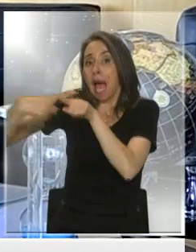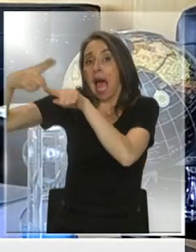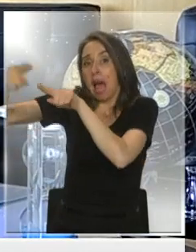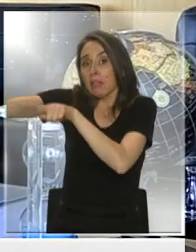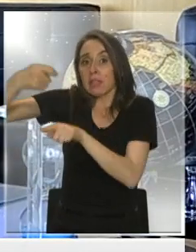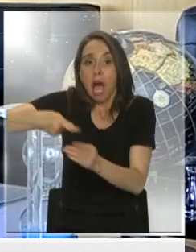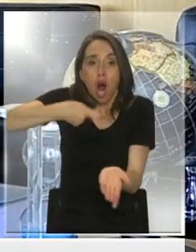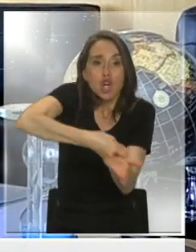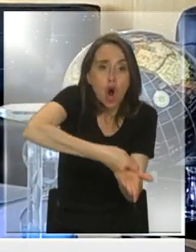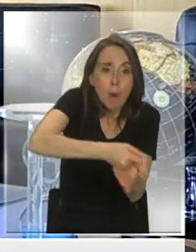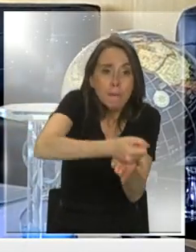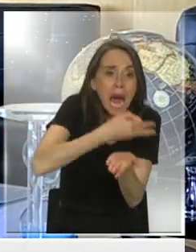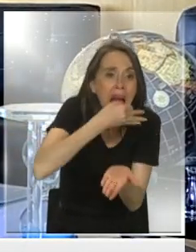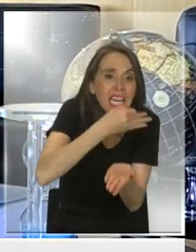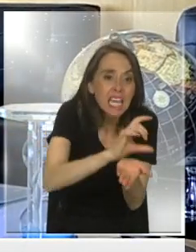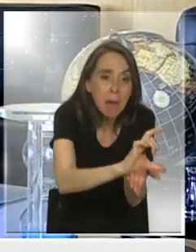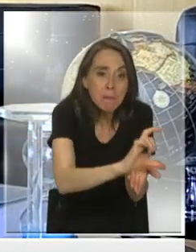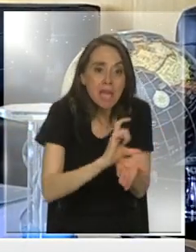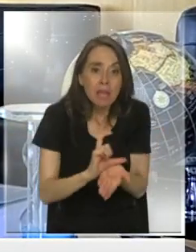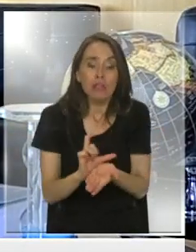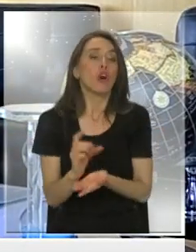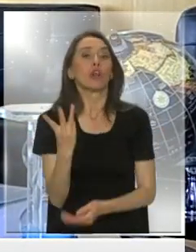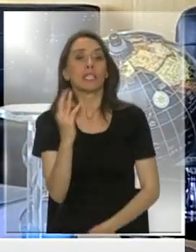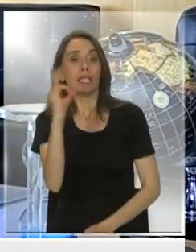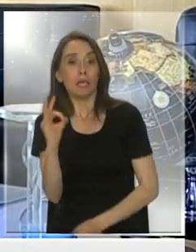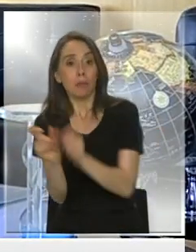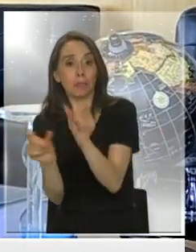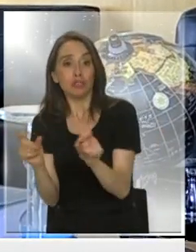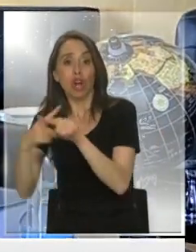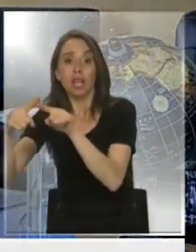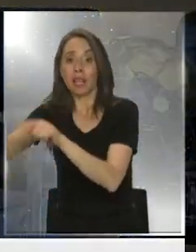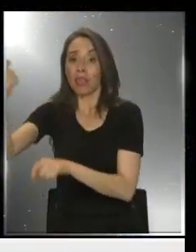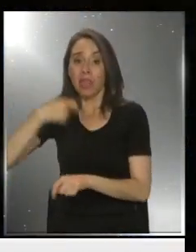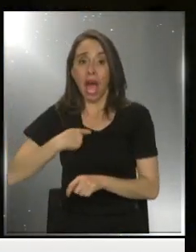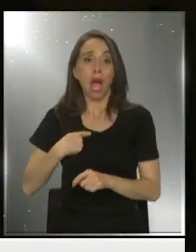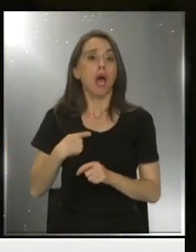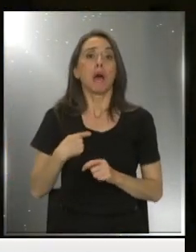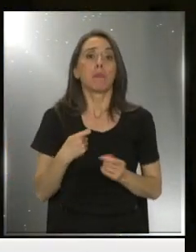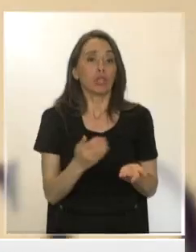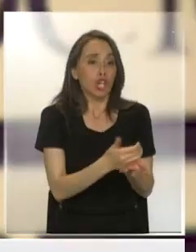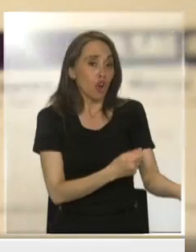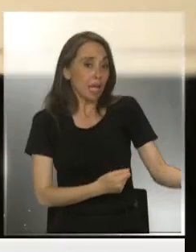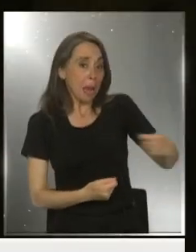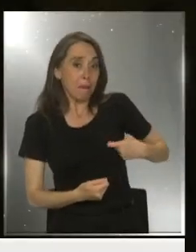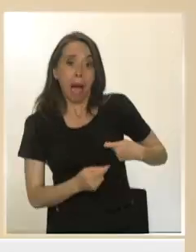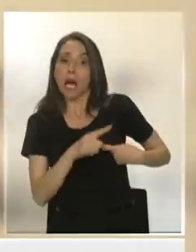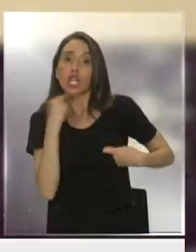el 30% está gastando el dinero del endeudamiento para alimentarse.